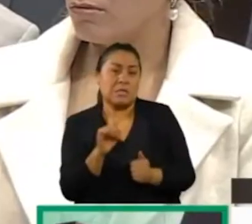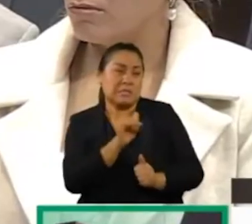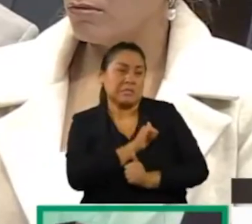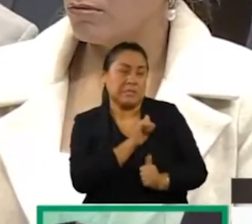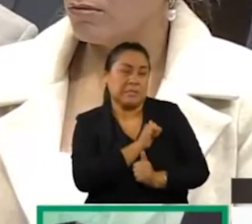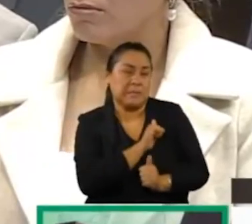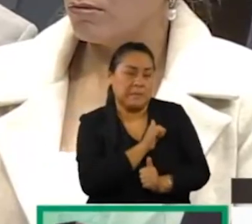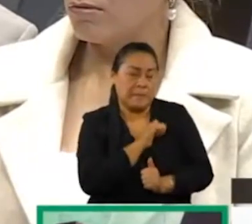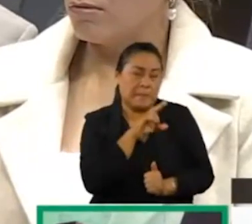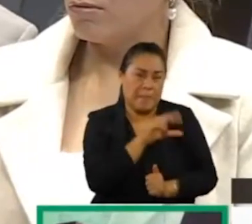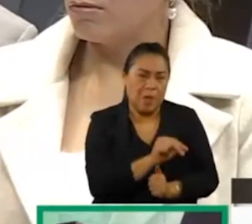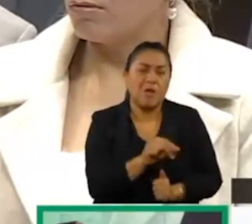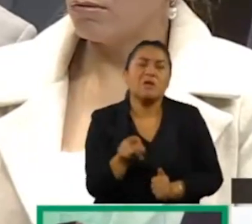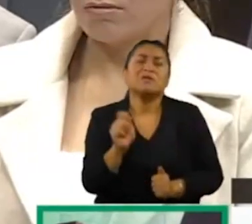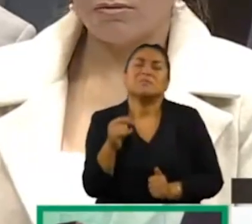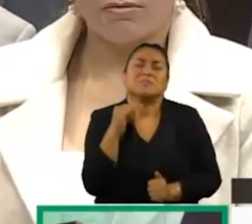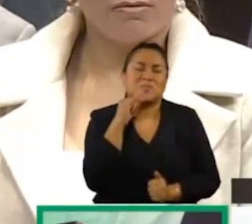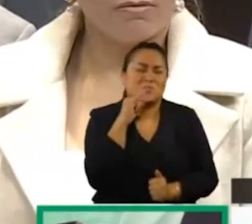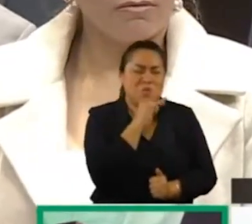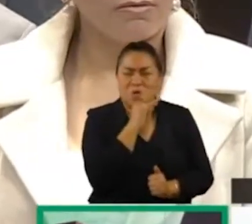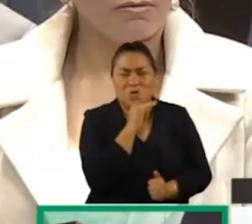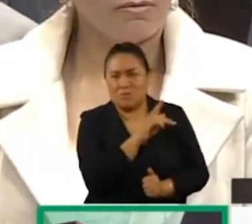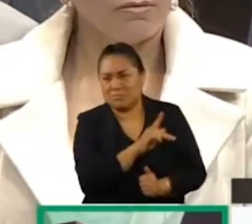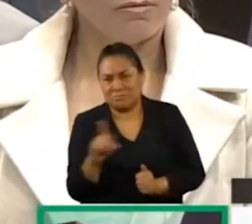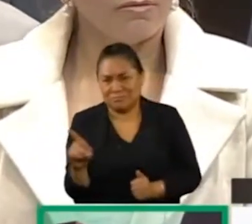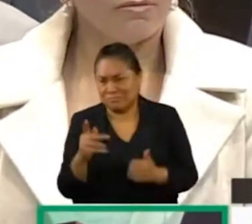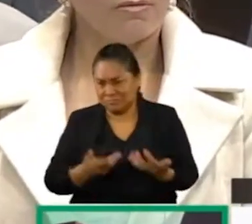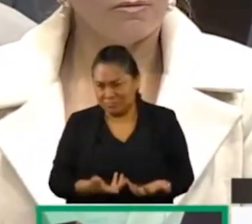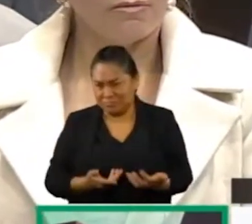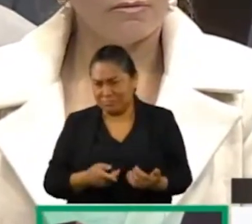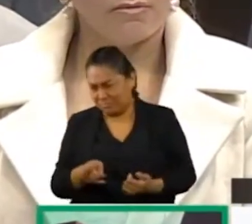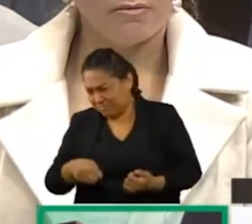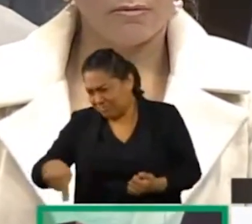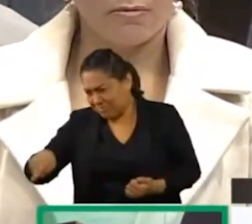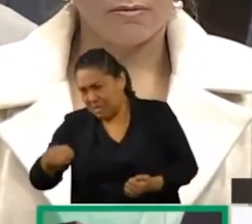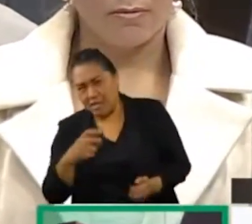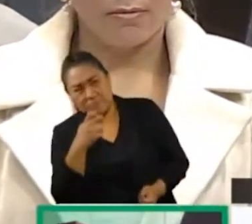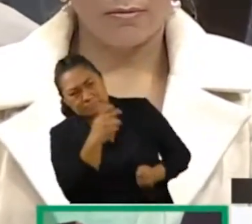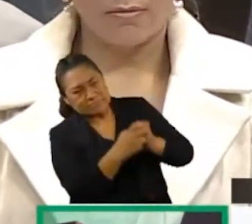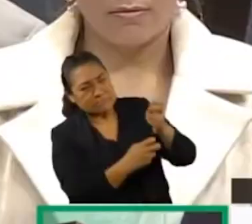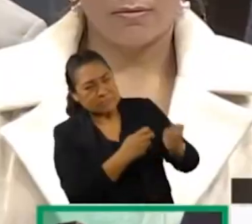intervención. Hipocresía pura. Critican a la Guardia